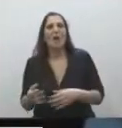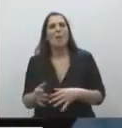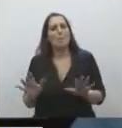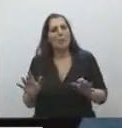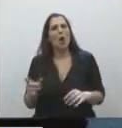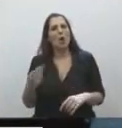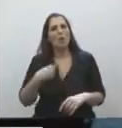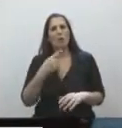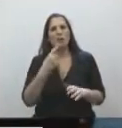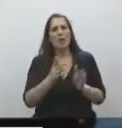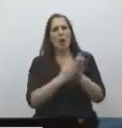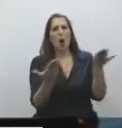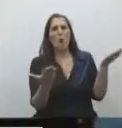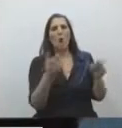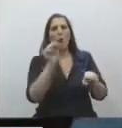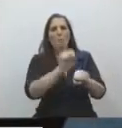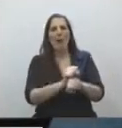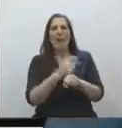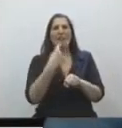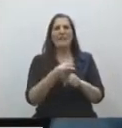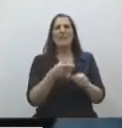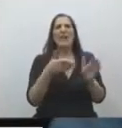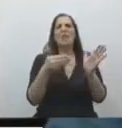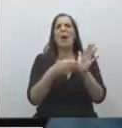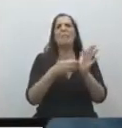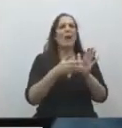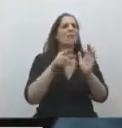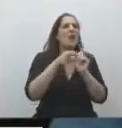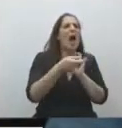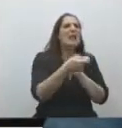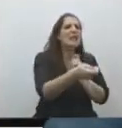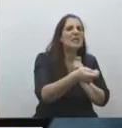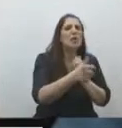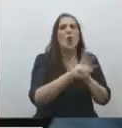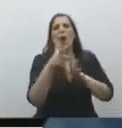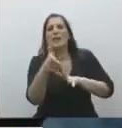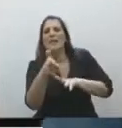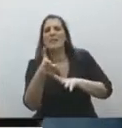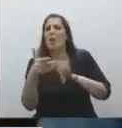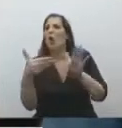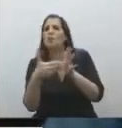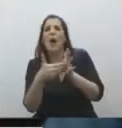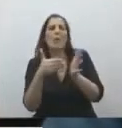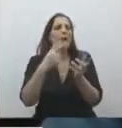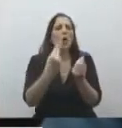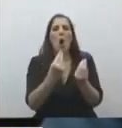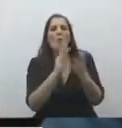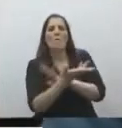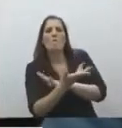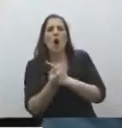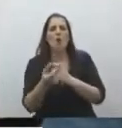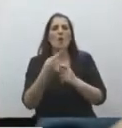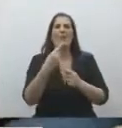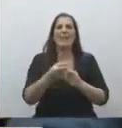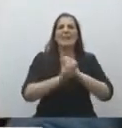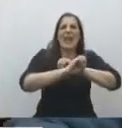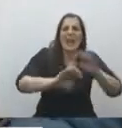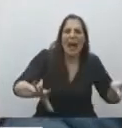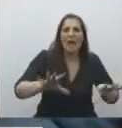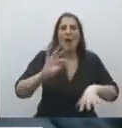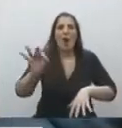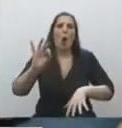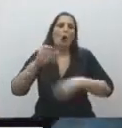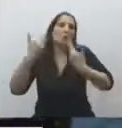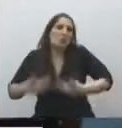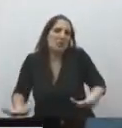casa? ¿Cómo, no? ¿Cómo va a impactar esto? En realidad estaban preocupados porque muchas veces, me acuerdo mi abuela,